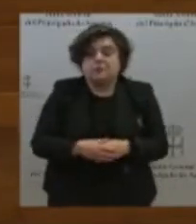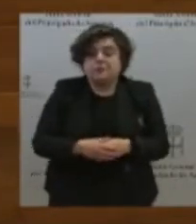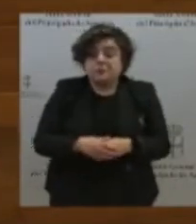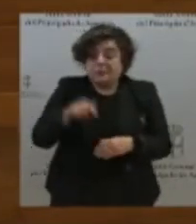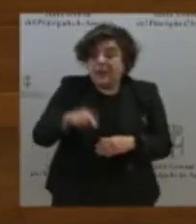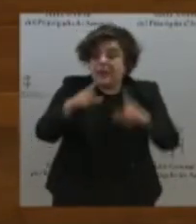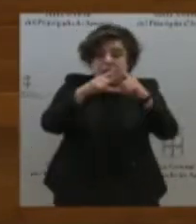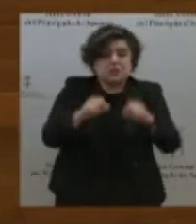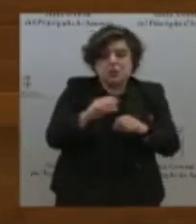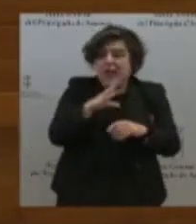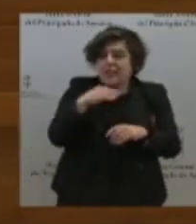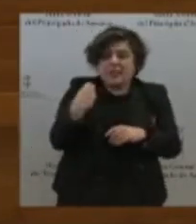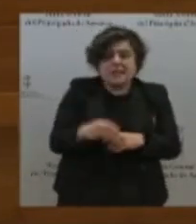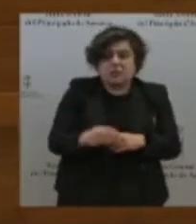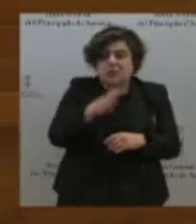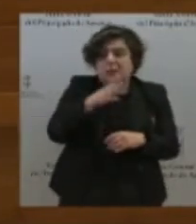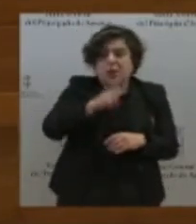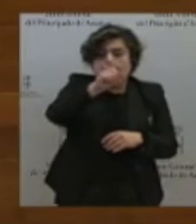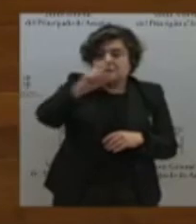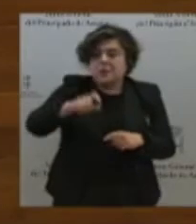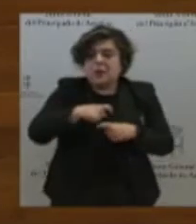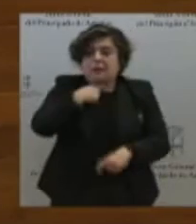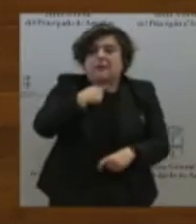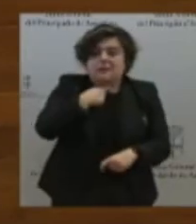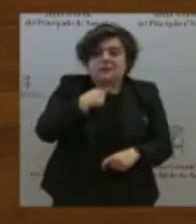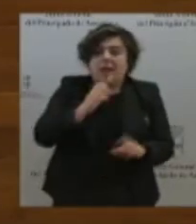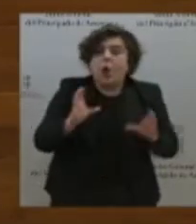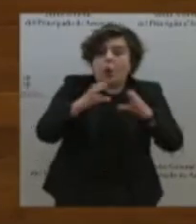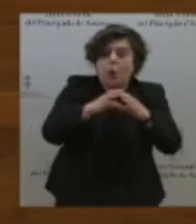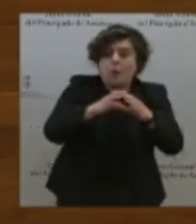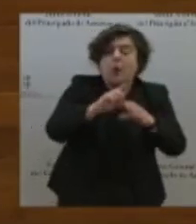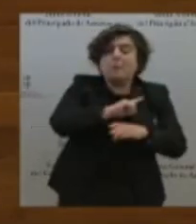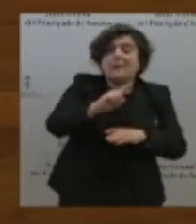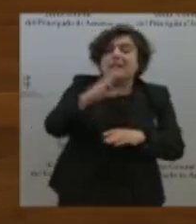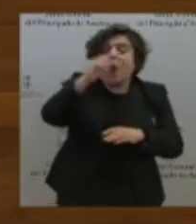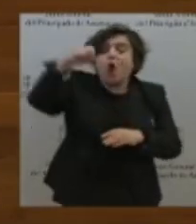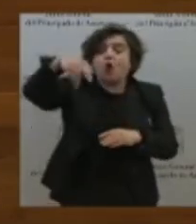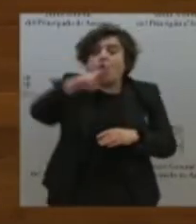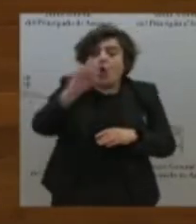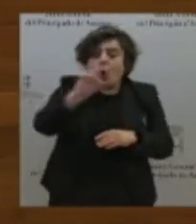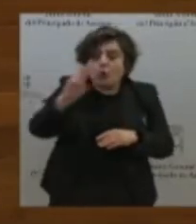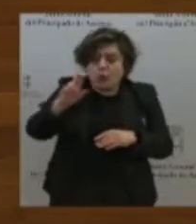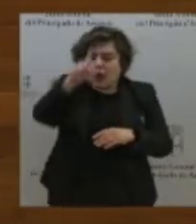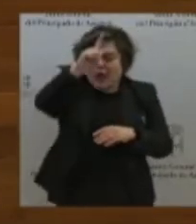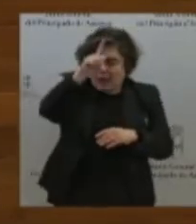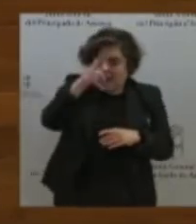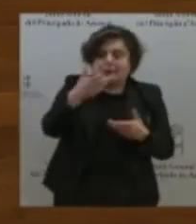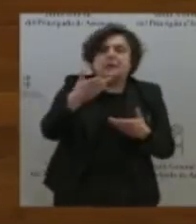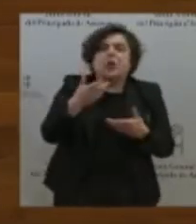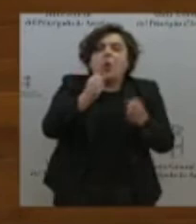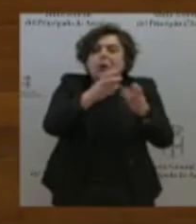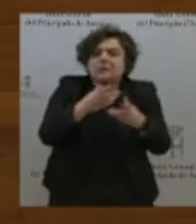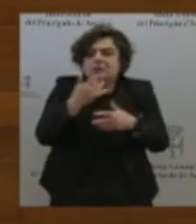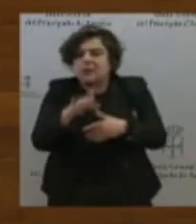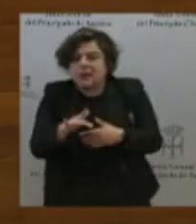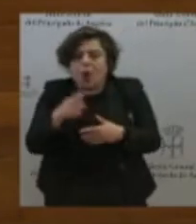civiles de la Legión Cóndor, la importancia que para el fortalecimiento de nuestra democracia tiene la